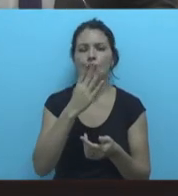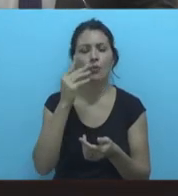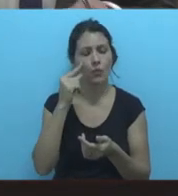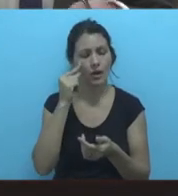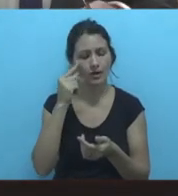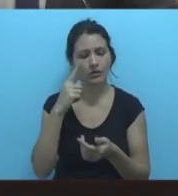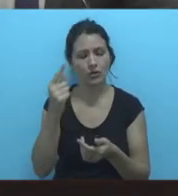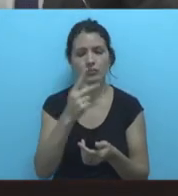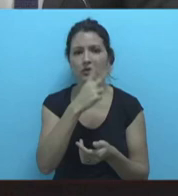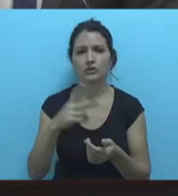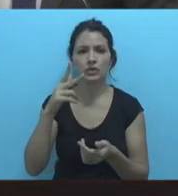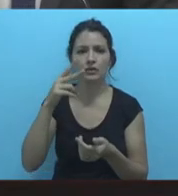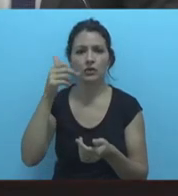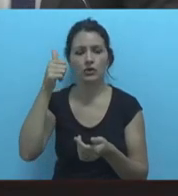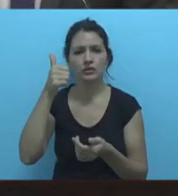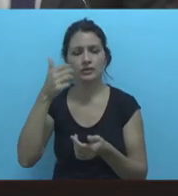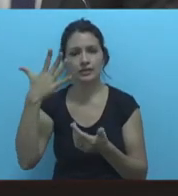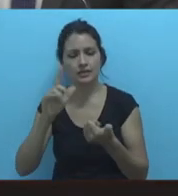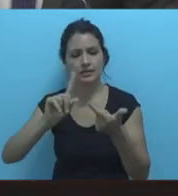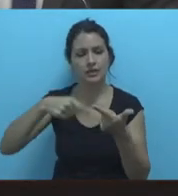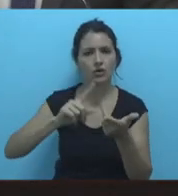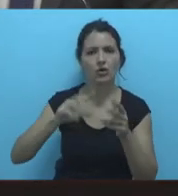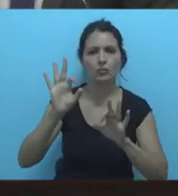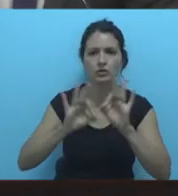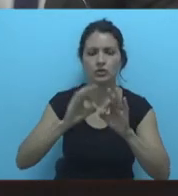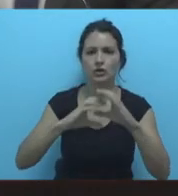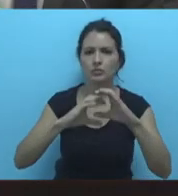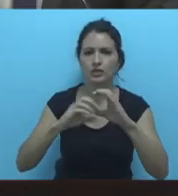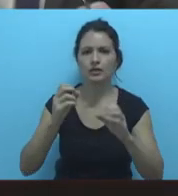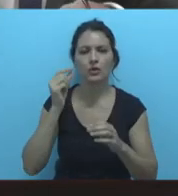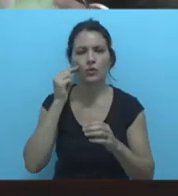42.225. Proyecto de comunicación, diputado Cándido,